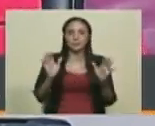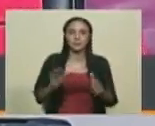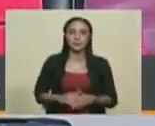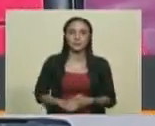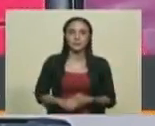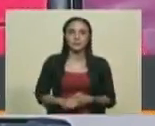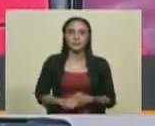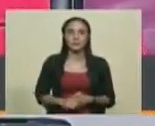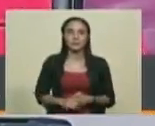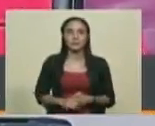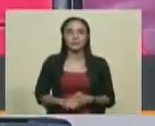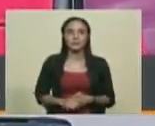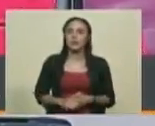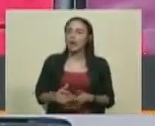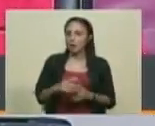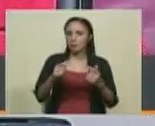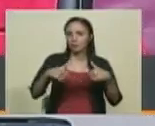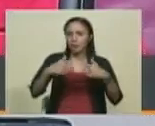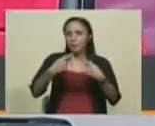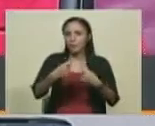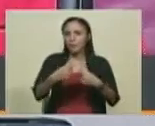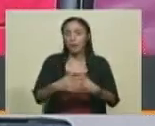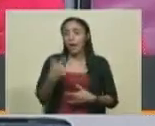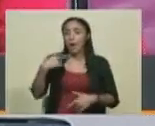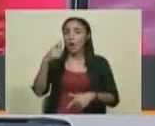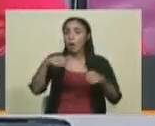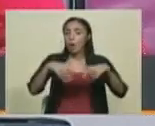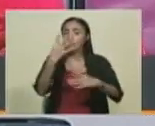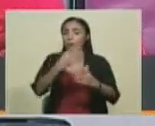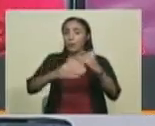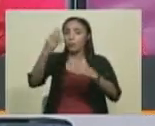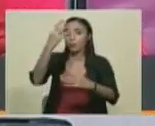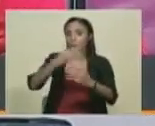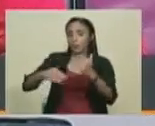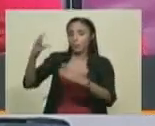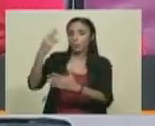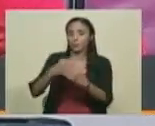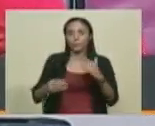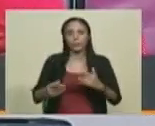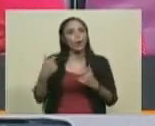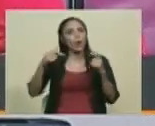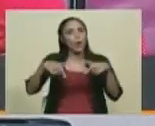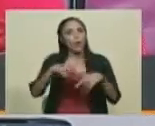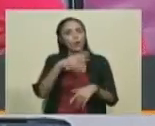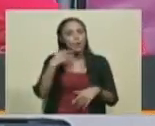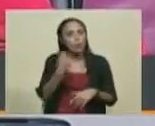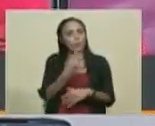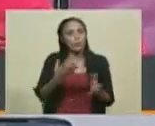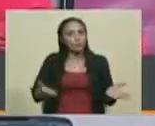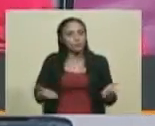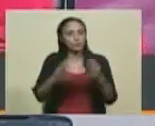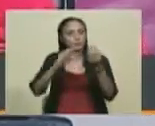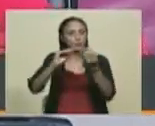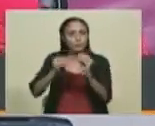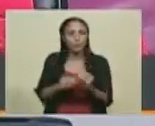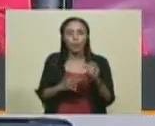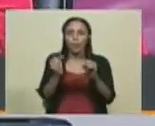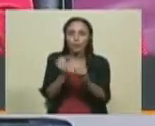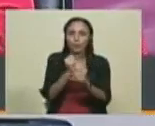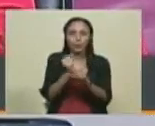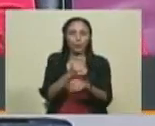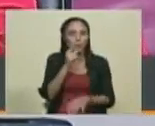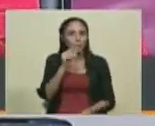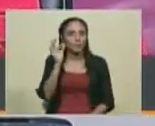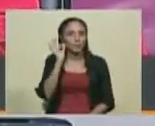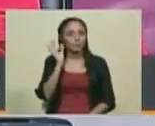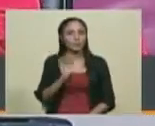faja petrolífera del Orinoco y que hoy andan huyendo, mi comandante en jefe. Con la juventud hemos hecho este levantamiento, con los trabajadores hemos hecho